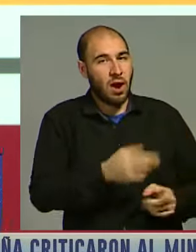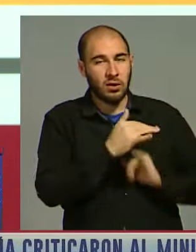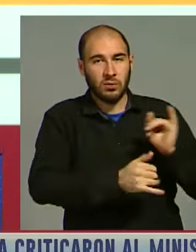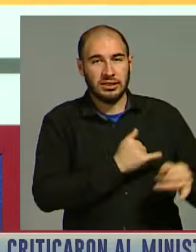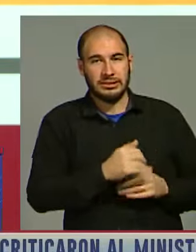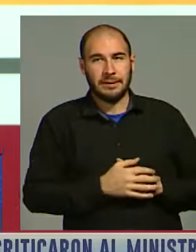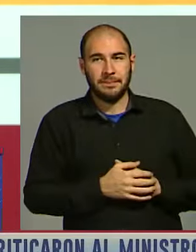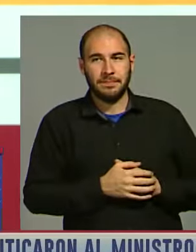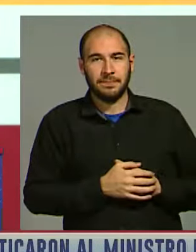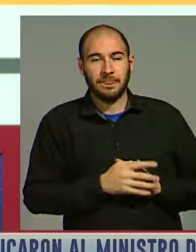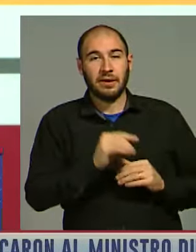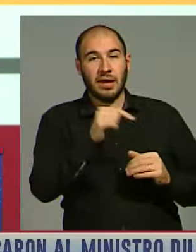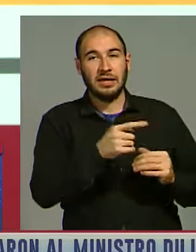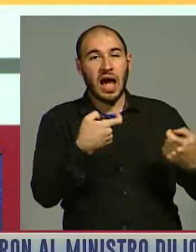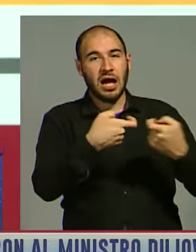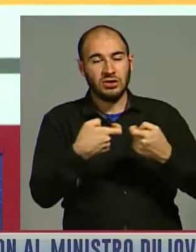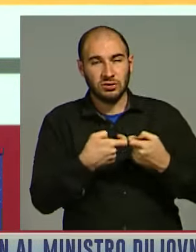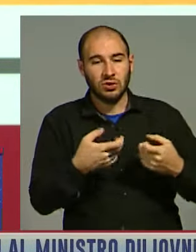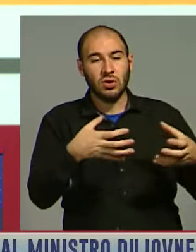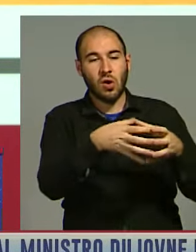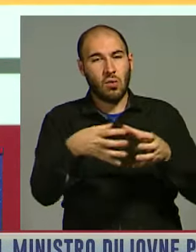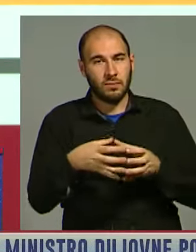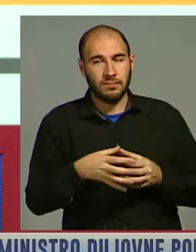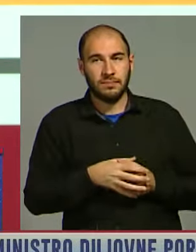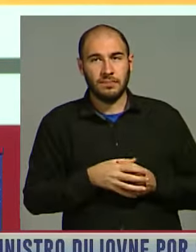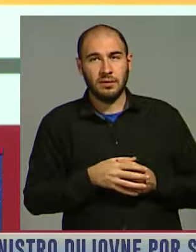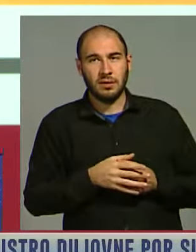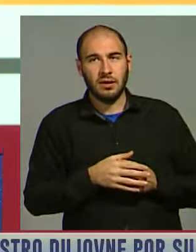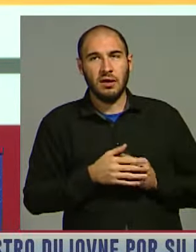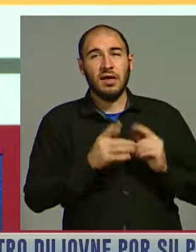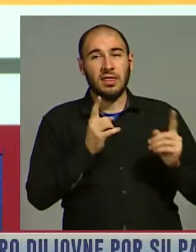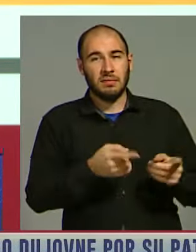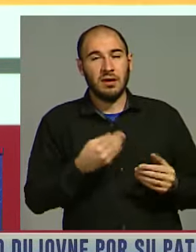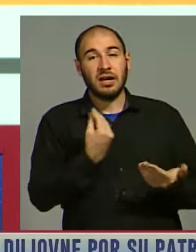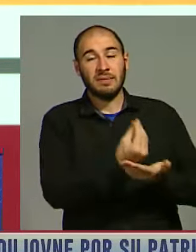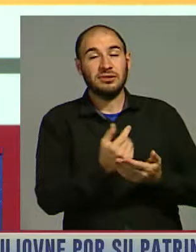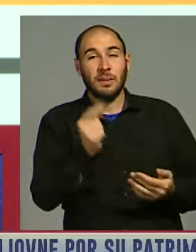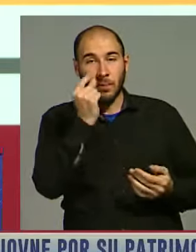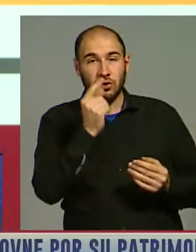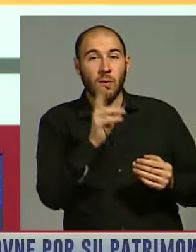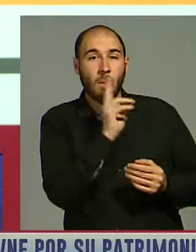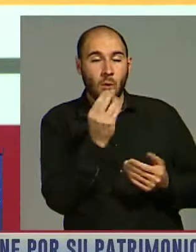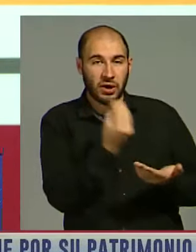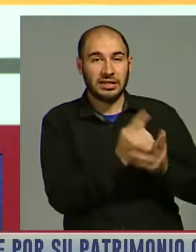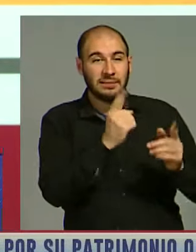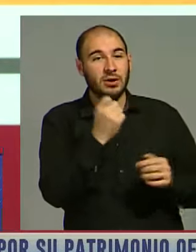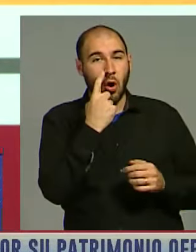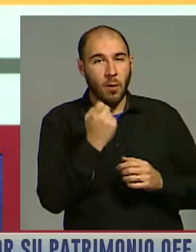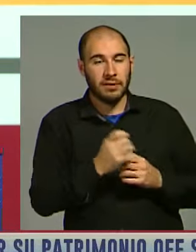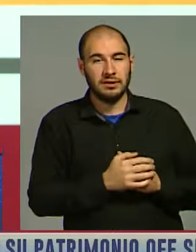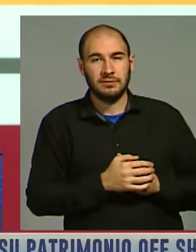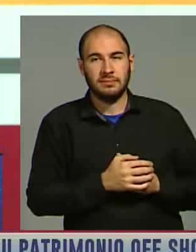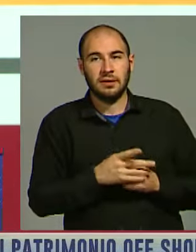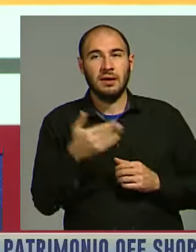a través de estas asociaciones, organizaciones, que vienen incluso representantes políticas mujeres y también hombres que de alguna manera